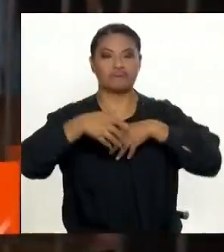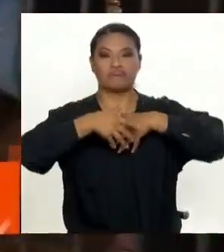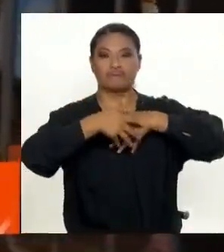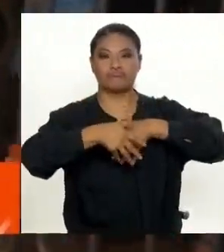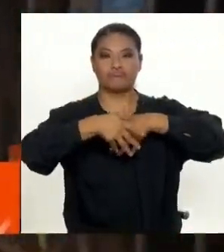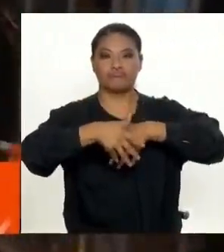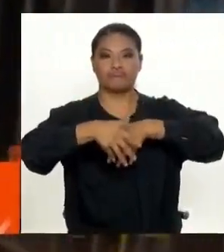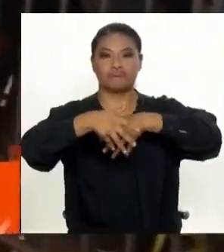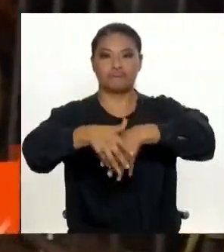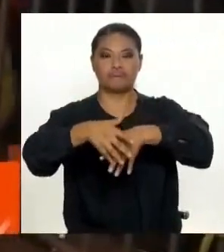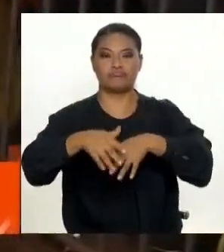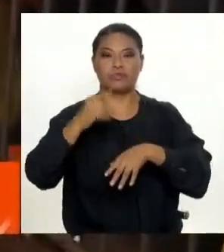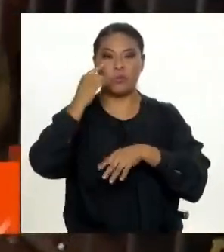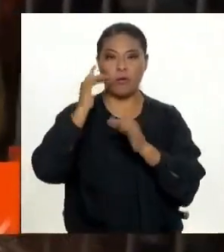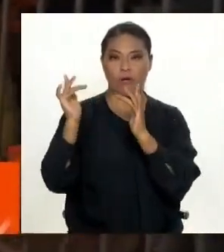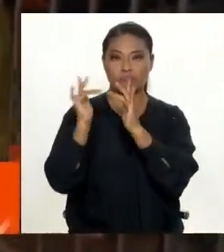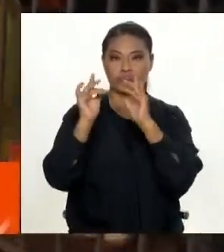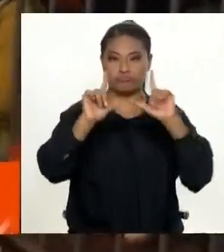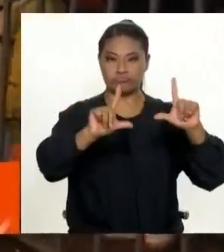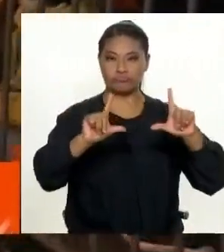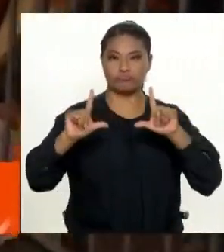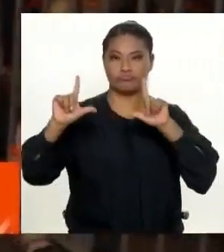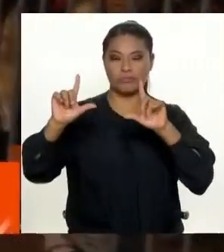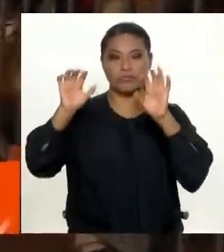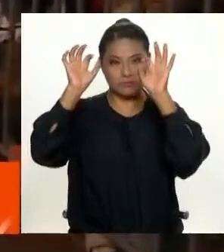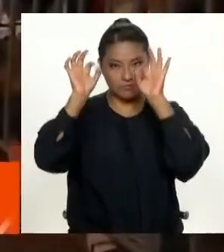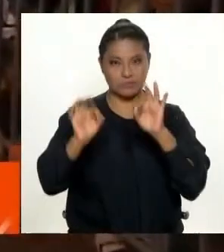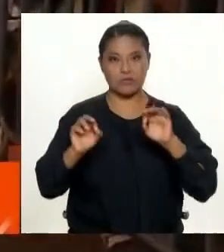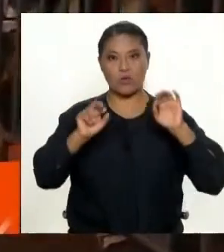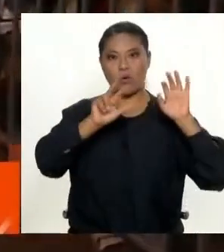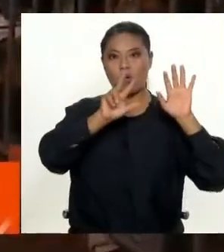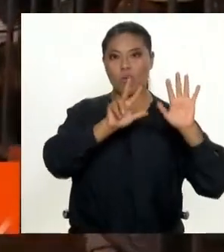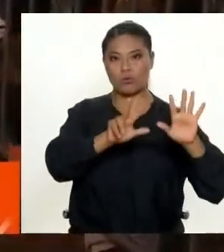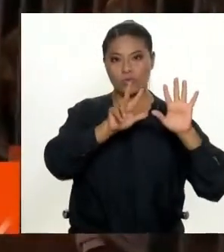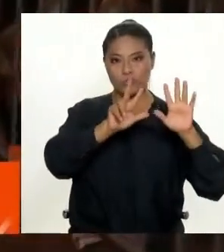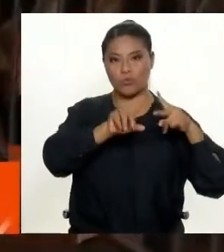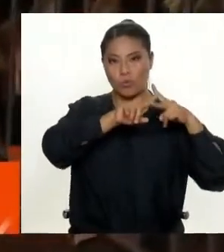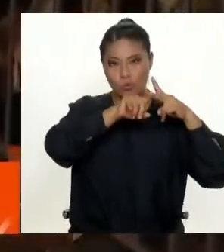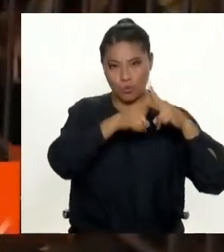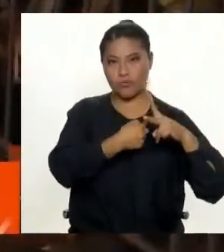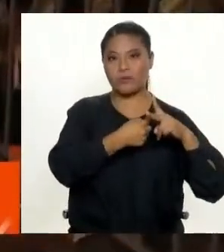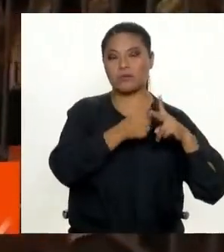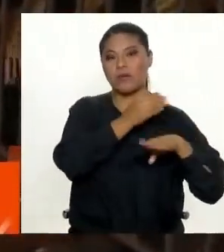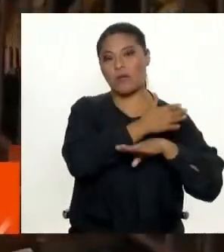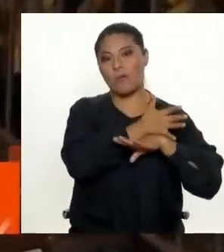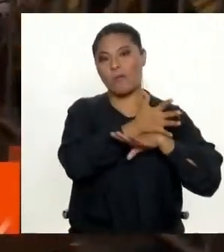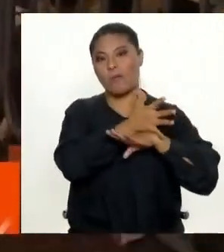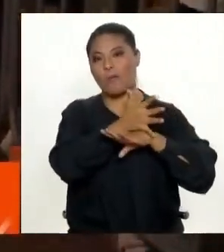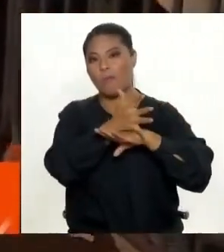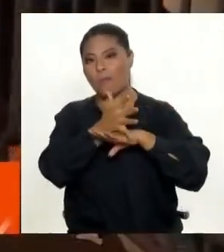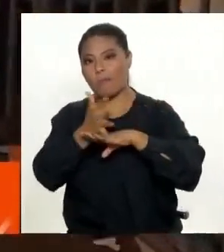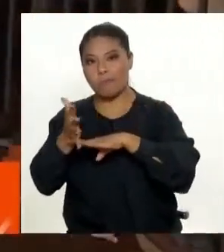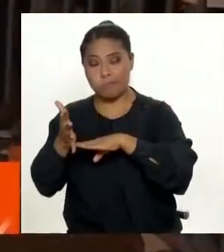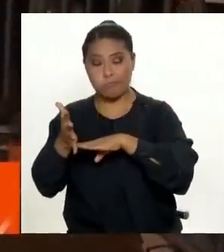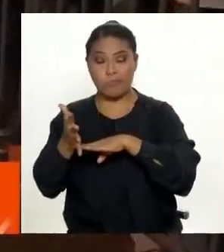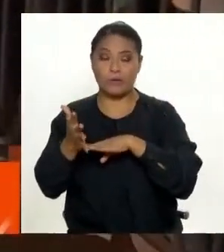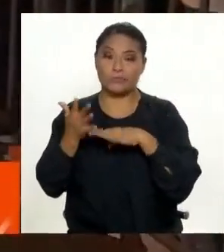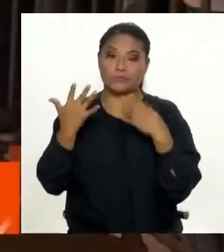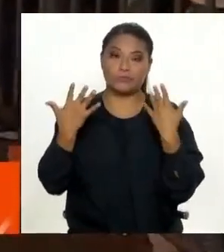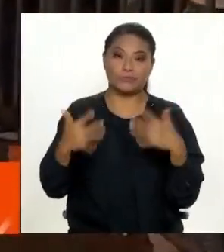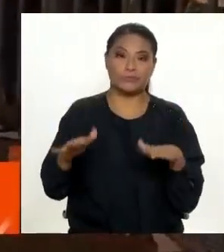esta transmisión oficial a partir de las 8 de la mañana. no hay precedentes de lo que vamos a